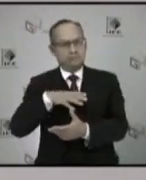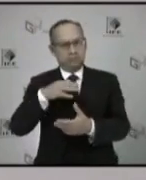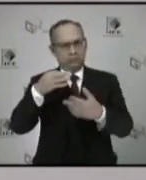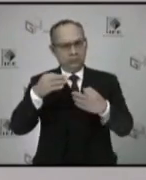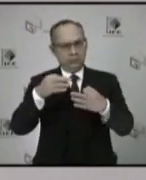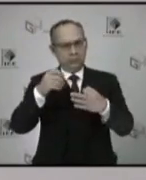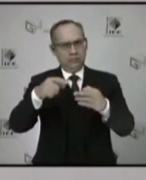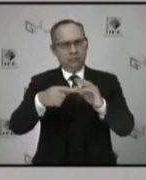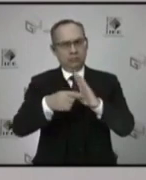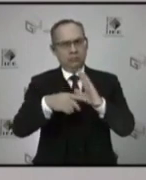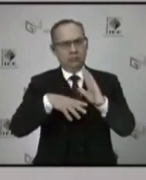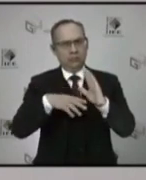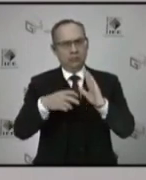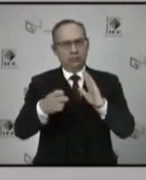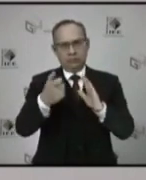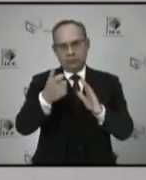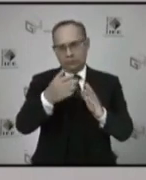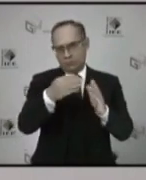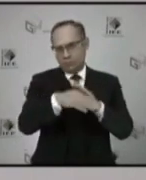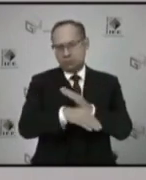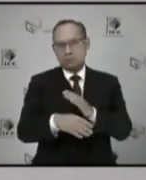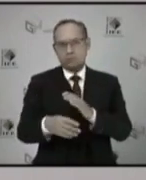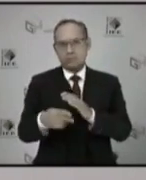dio, pero fíjese que antes de mí